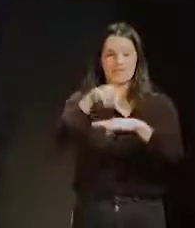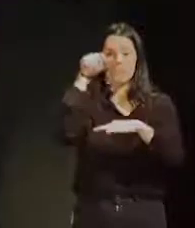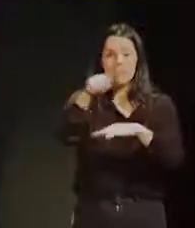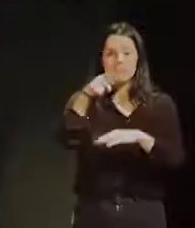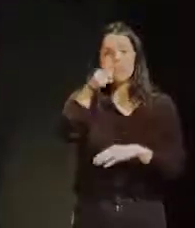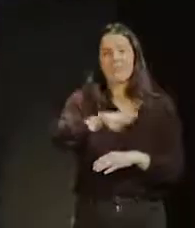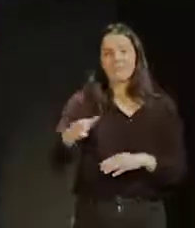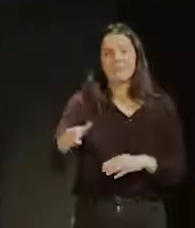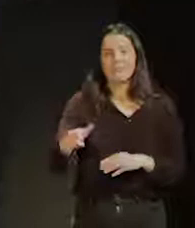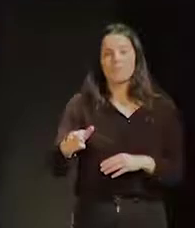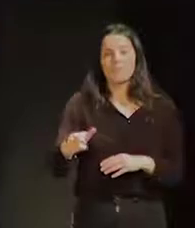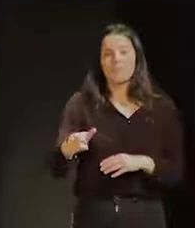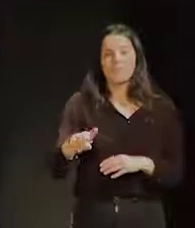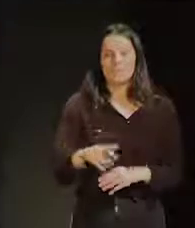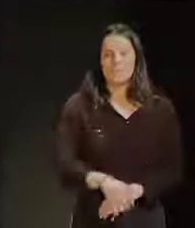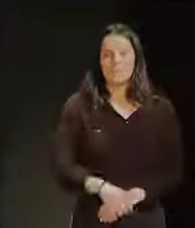está en el audience.